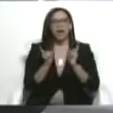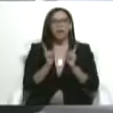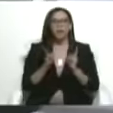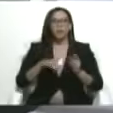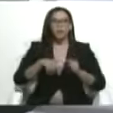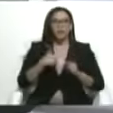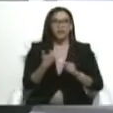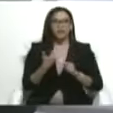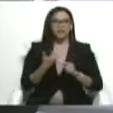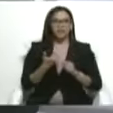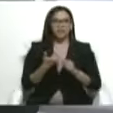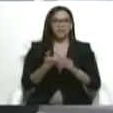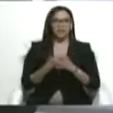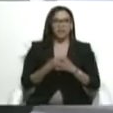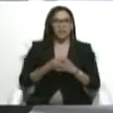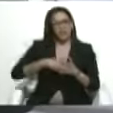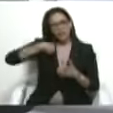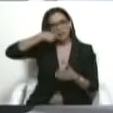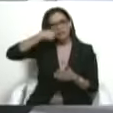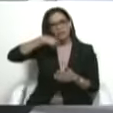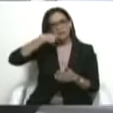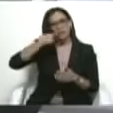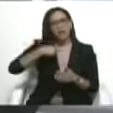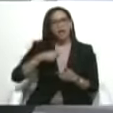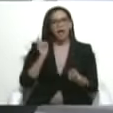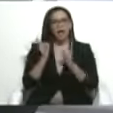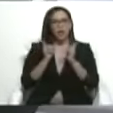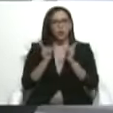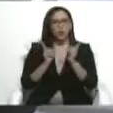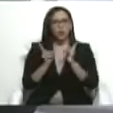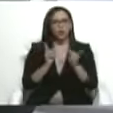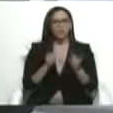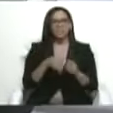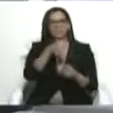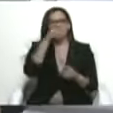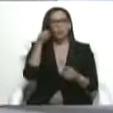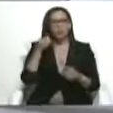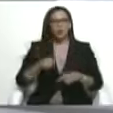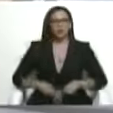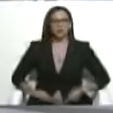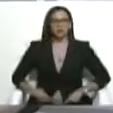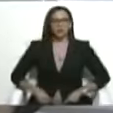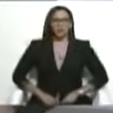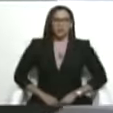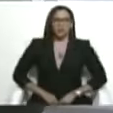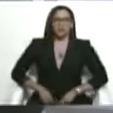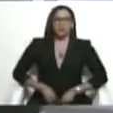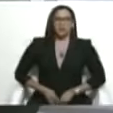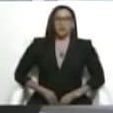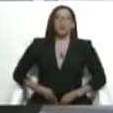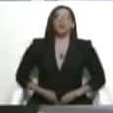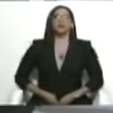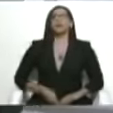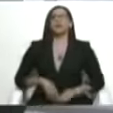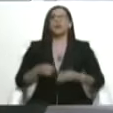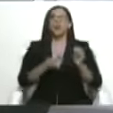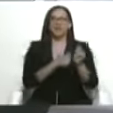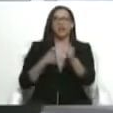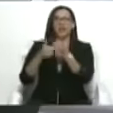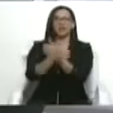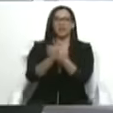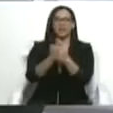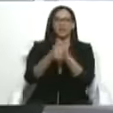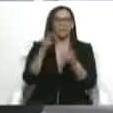ser adictos a algún tipo de estupefacientes y los colocaban como carne de cañón. Eso